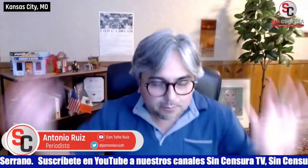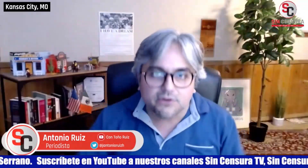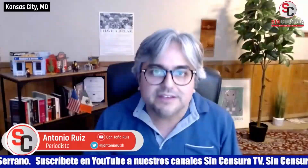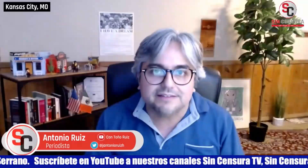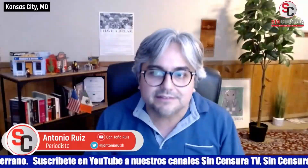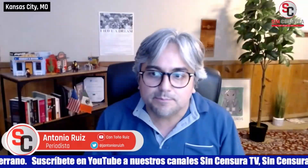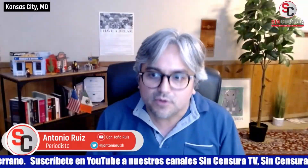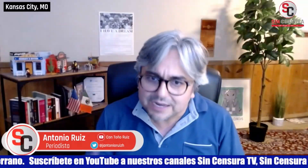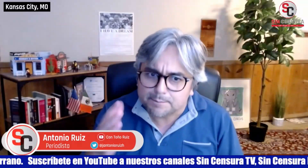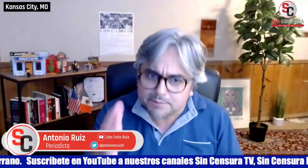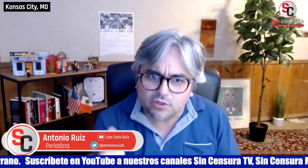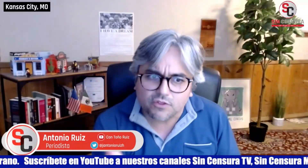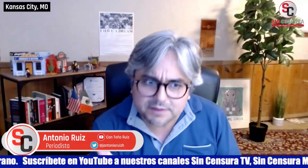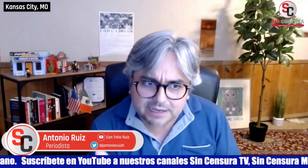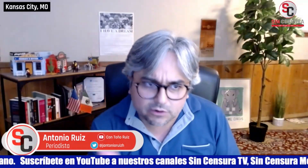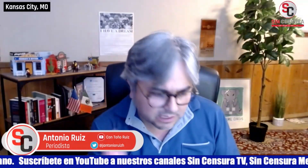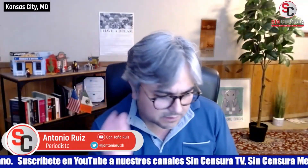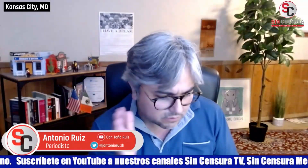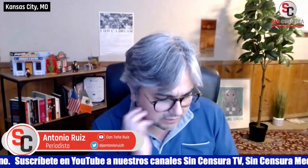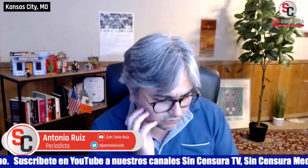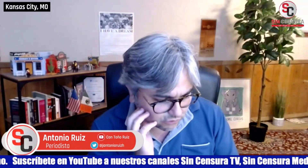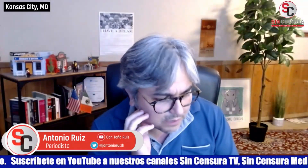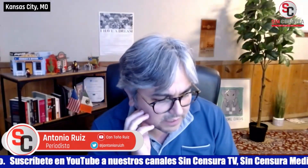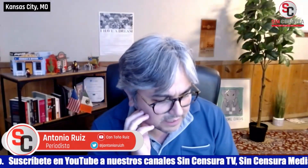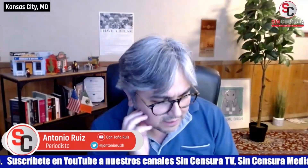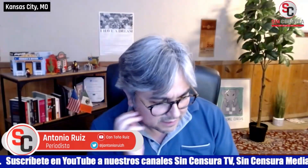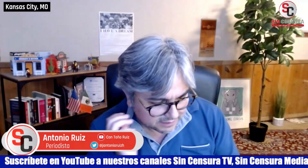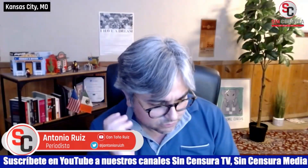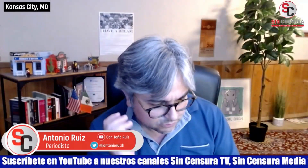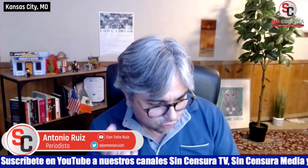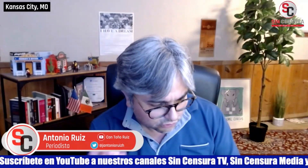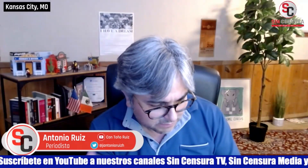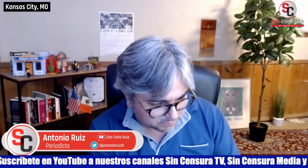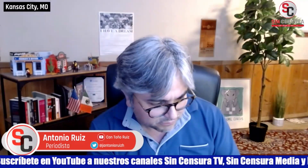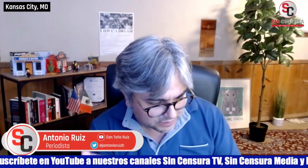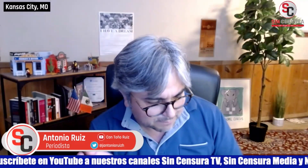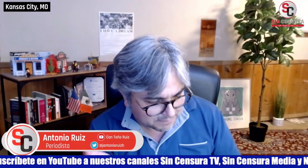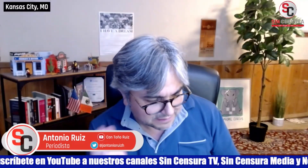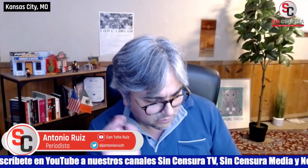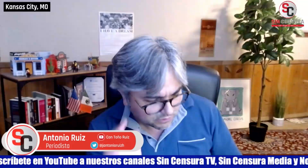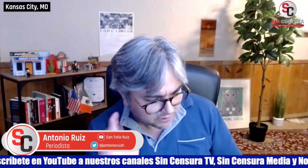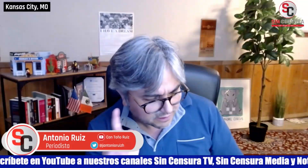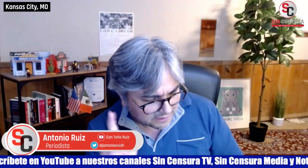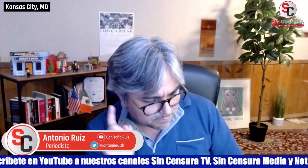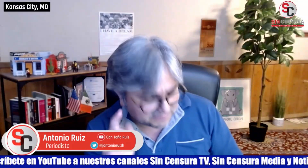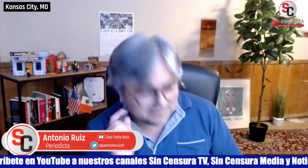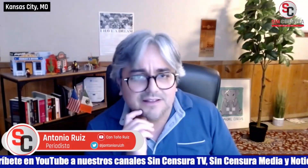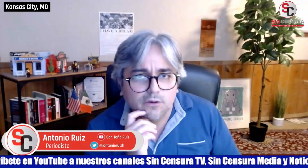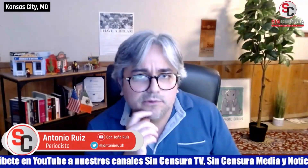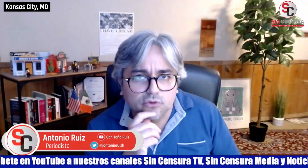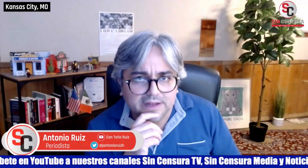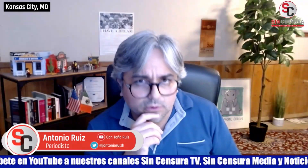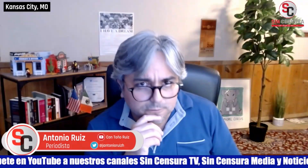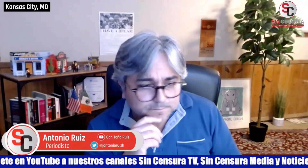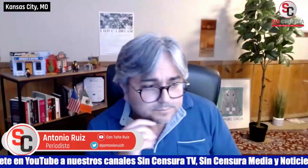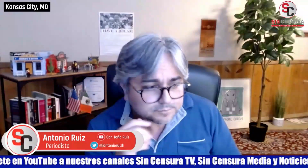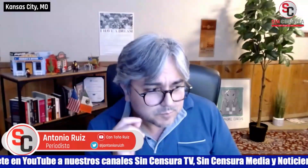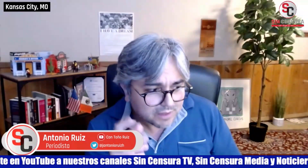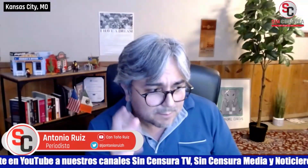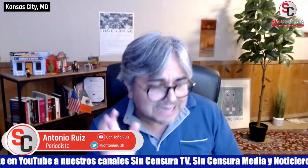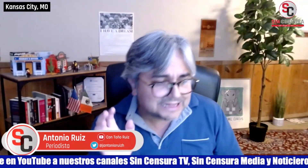decir periodistas del poder, y le pido a don David que nos grabe con esto, Laura. Tú lo sabes perfectamente, hoy el presidente López